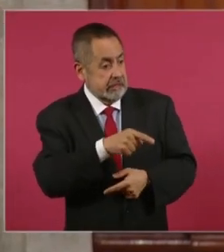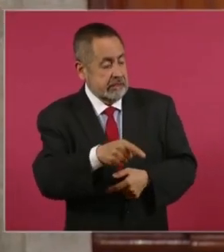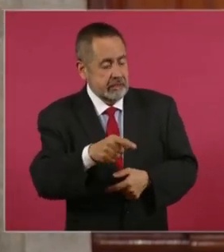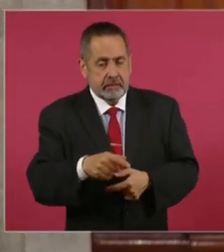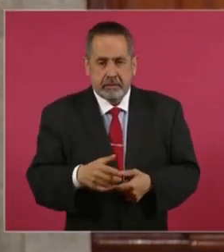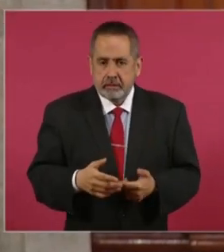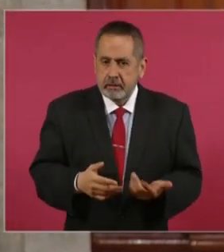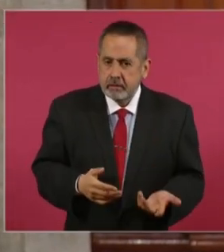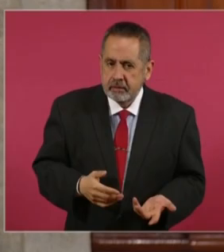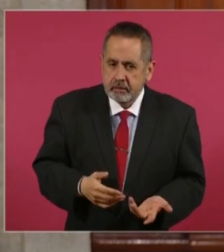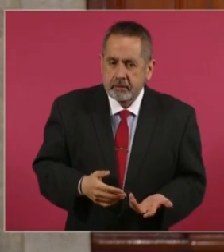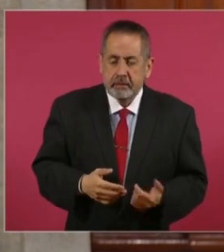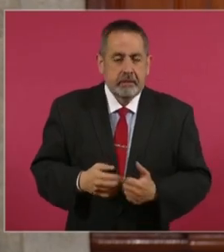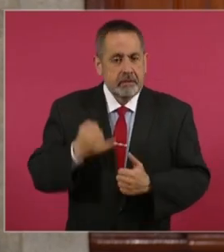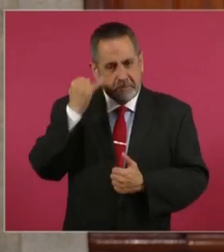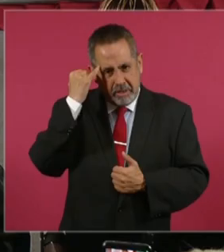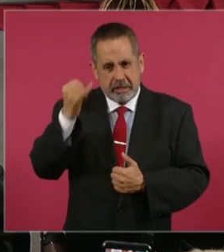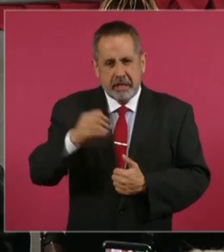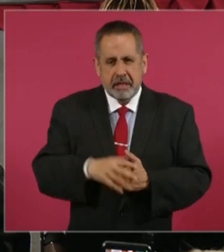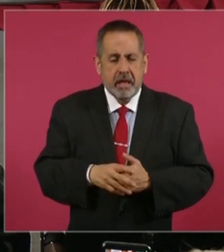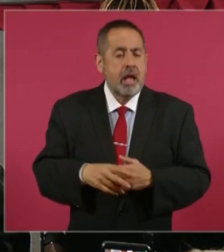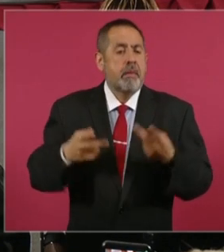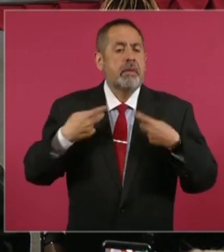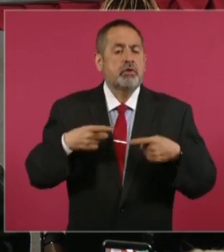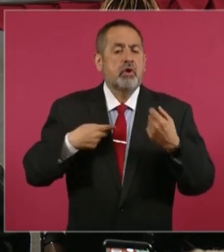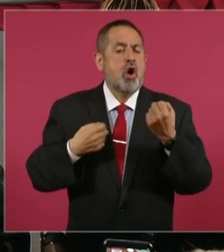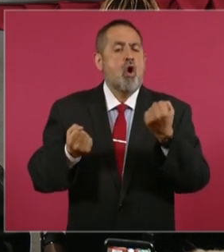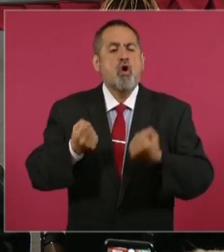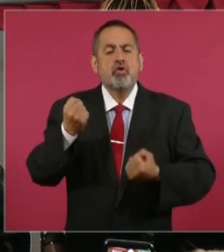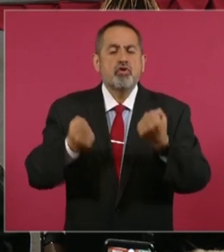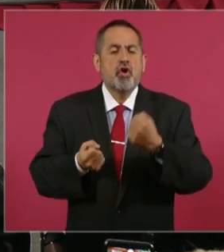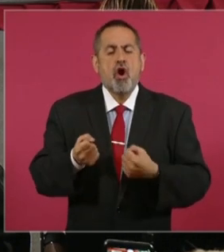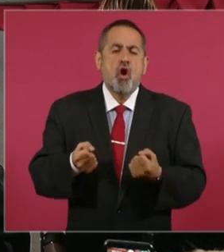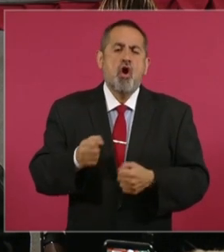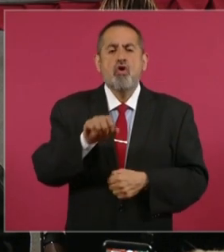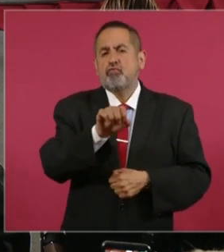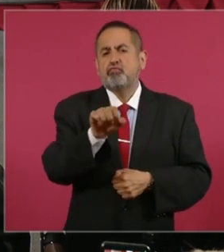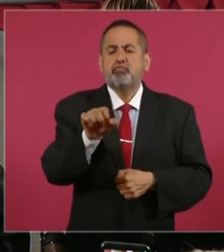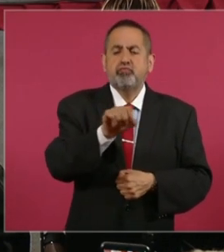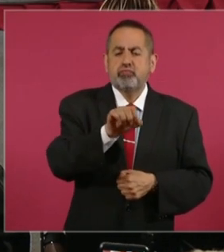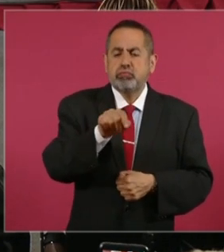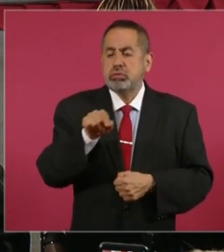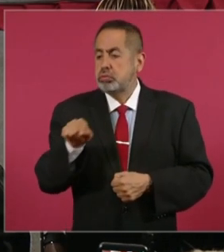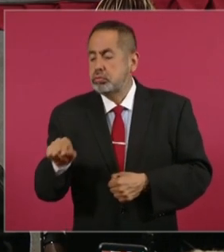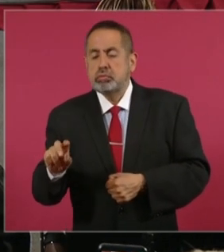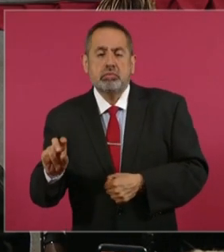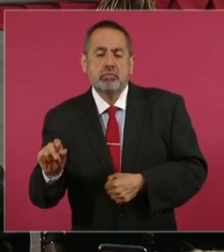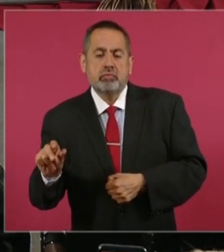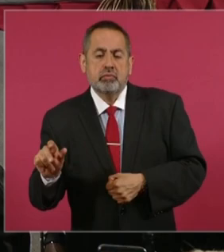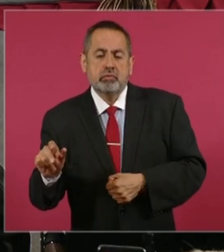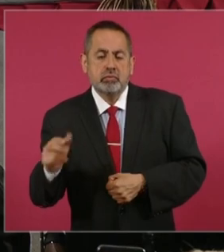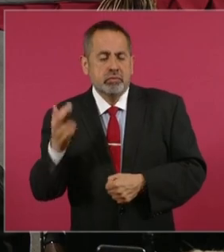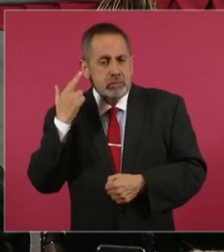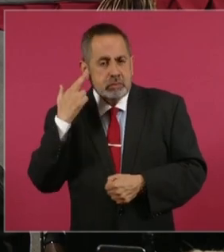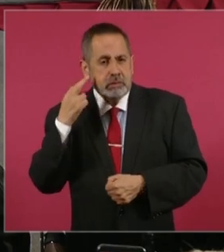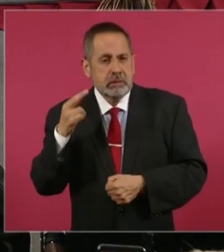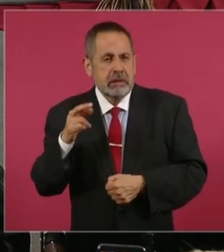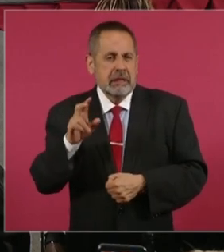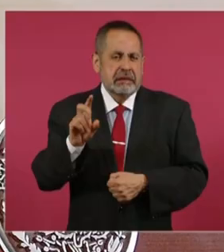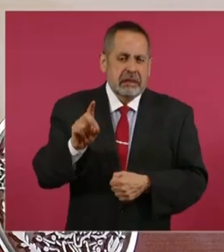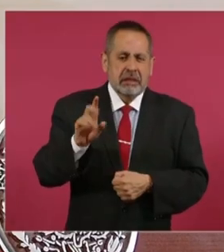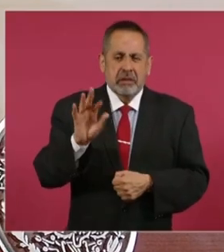imagínense el automovilista que tiene que estar 30,